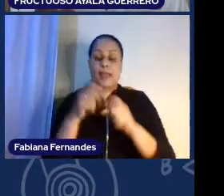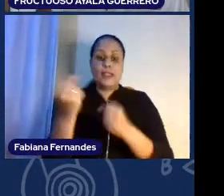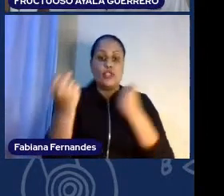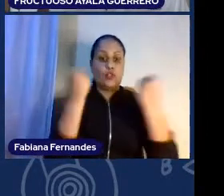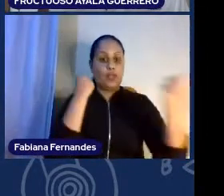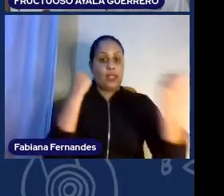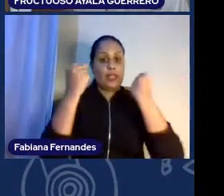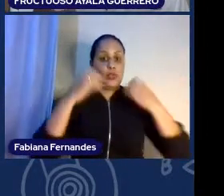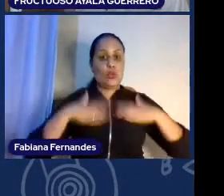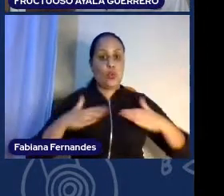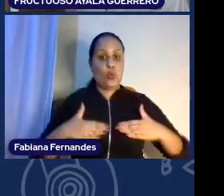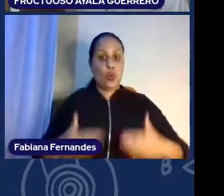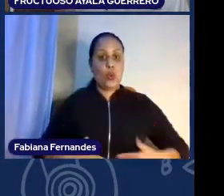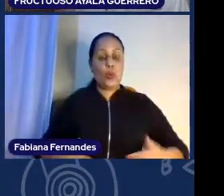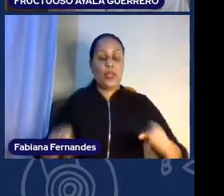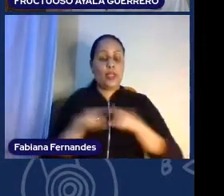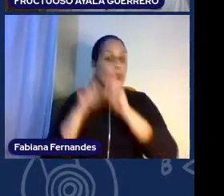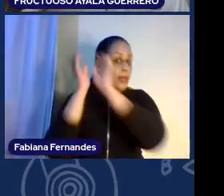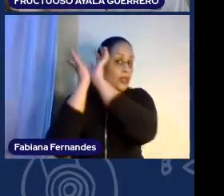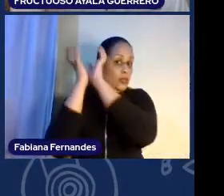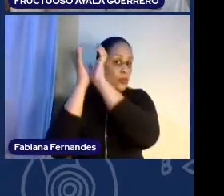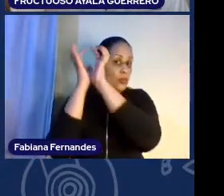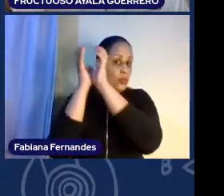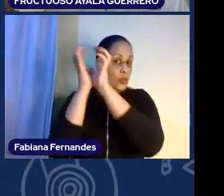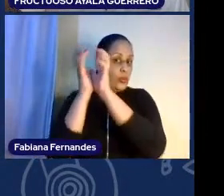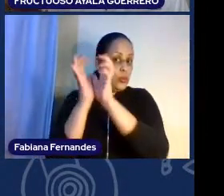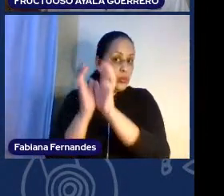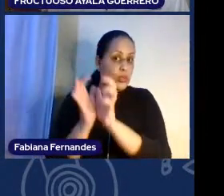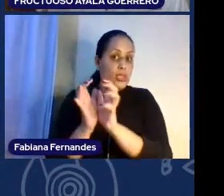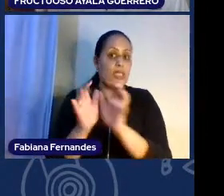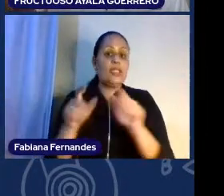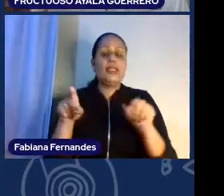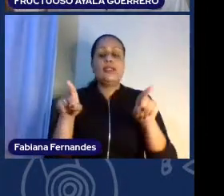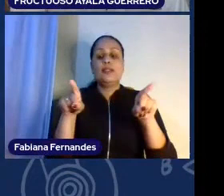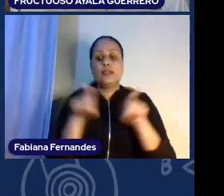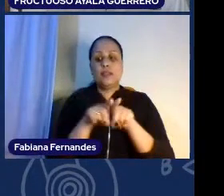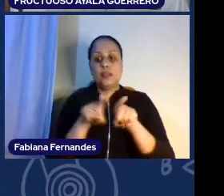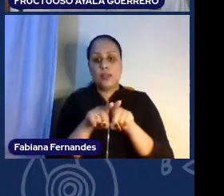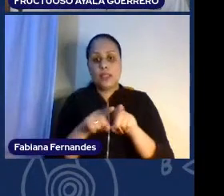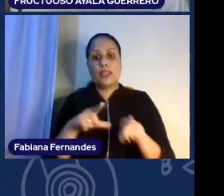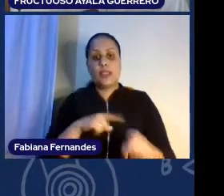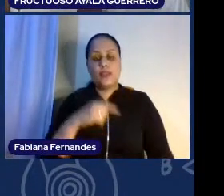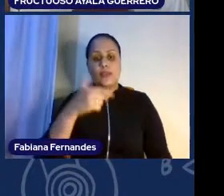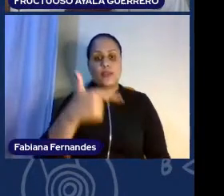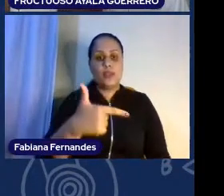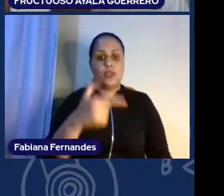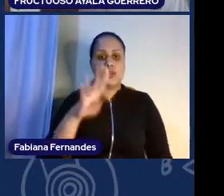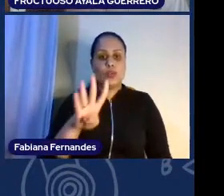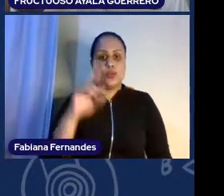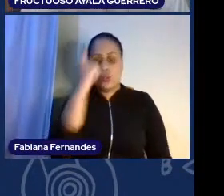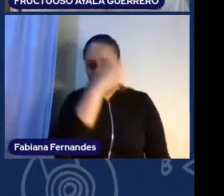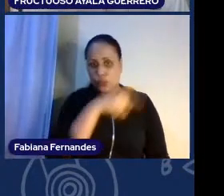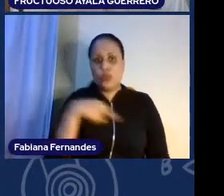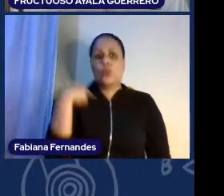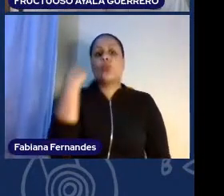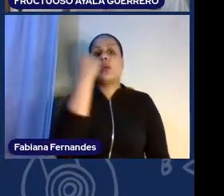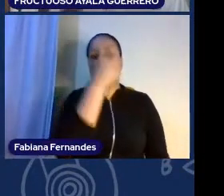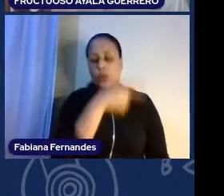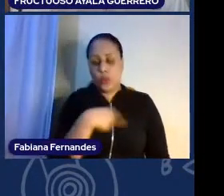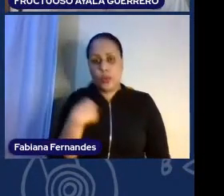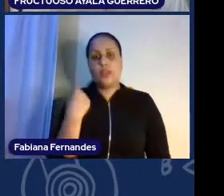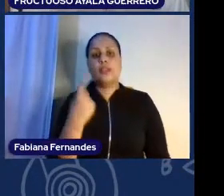oscilan siguiendo el ritmo del tiempo. En las 24 horas nuestra actividad mental